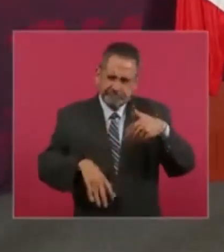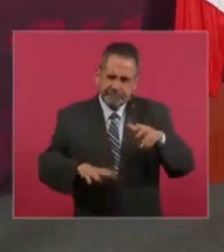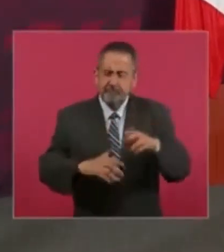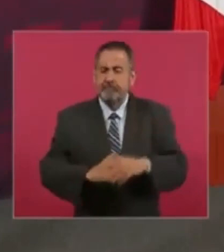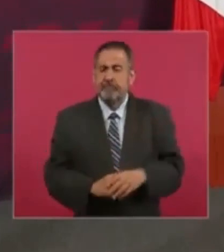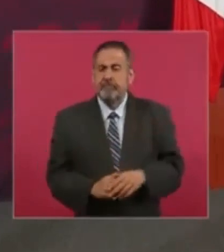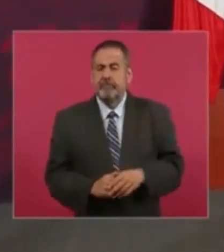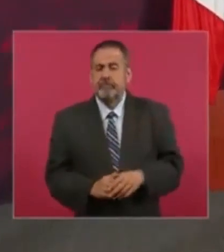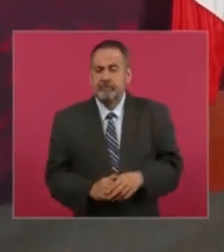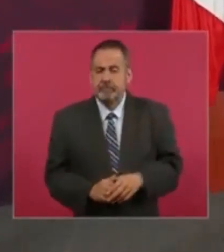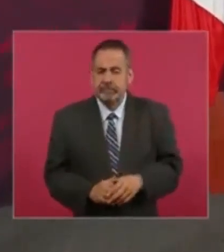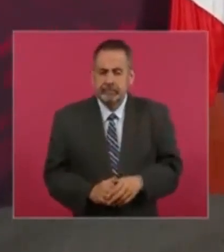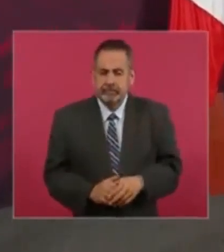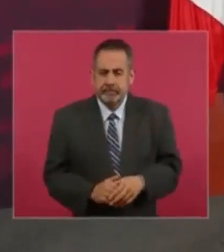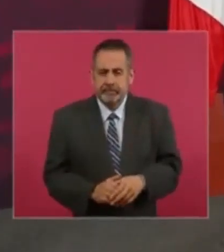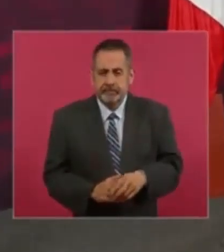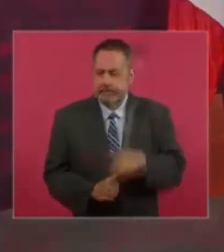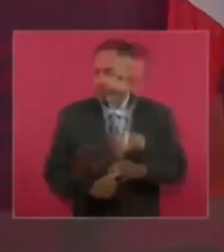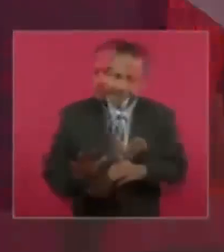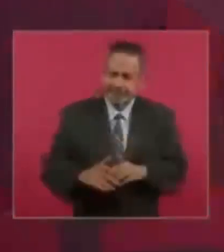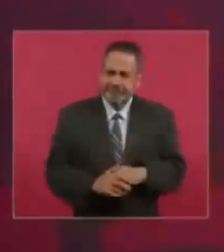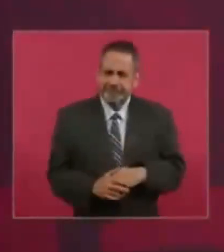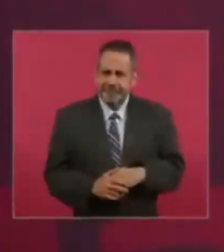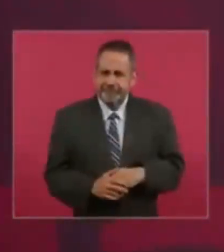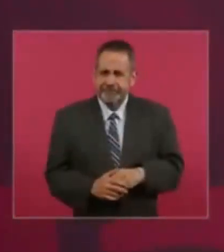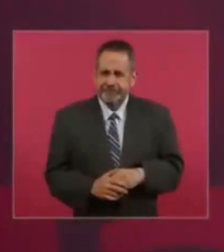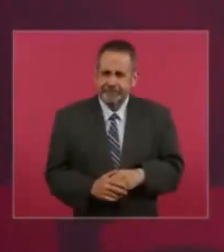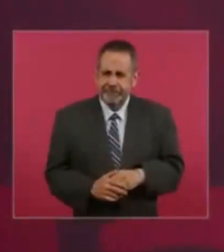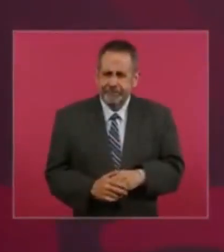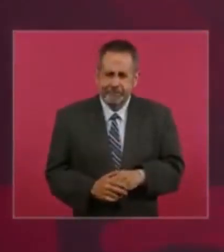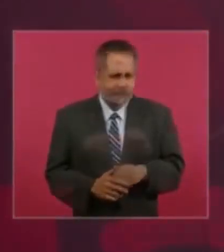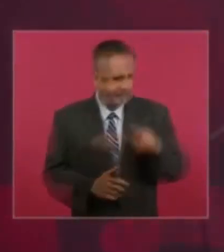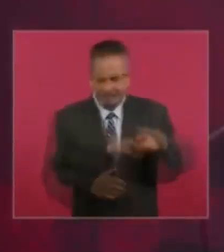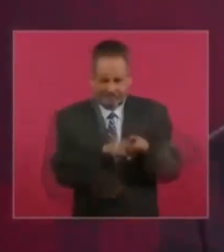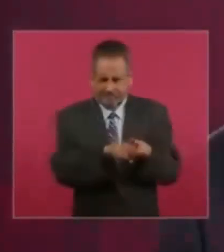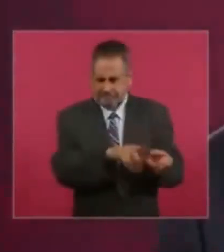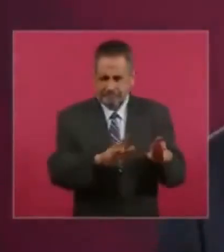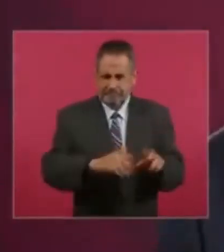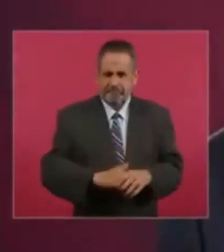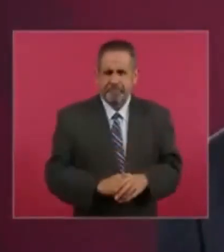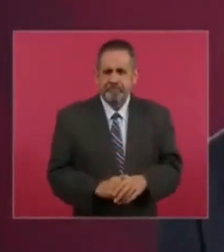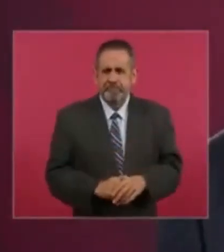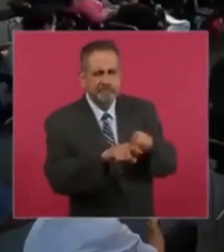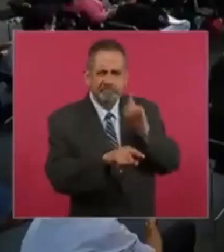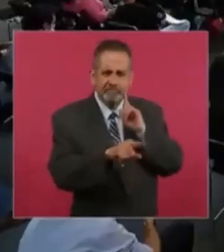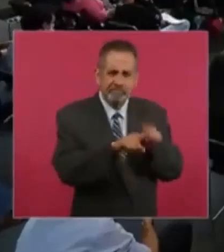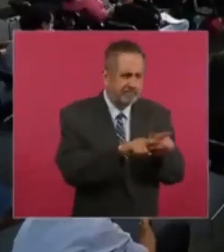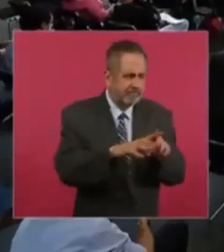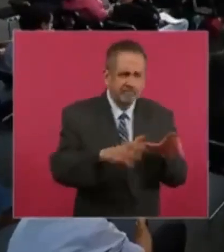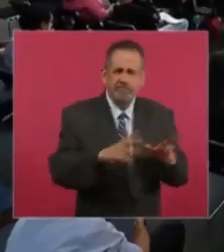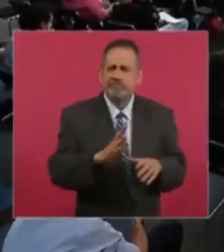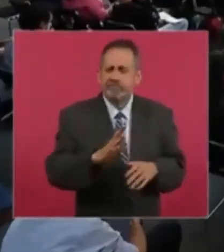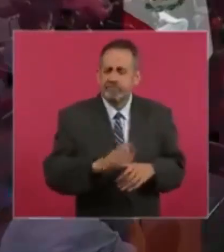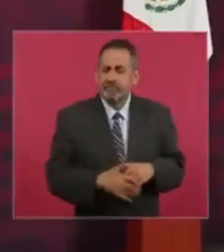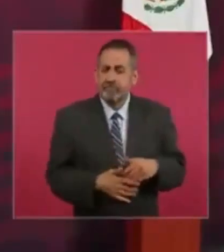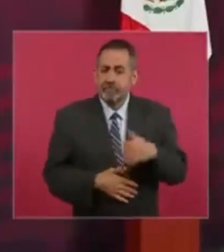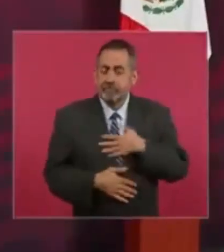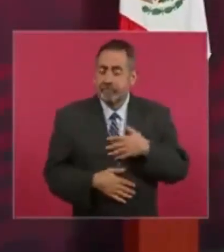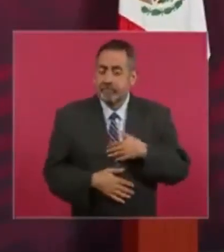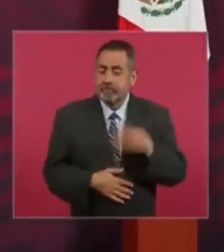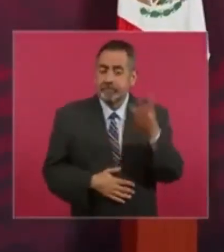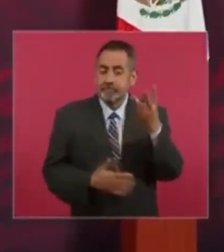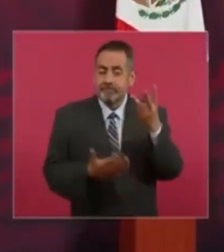Yo les digo a los que andan aspirando, que son mis hermanos y mi hermana, les digo que yo fui